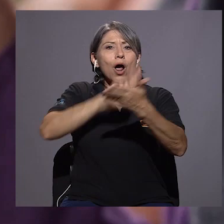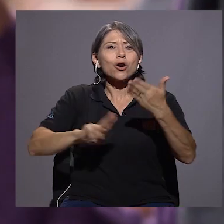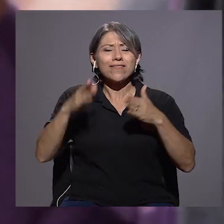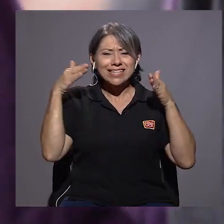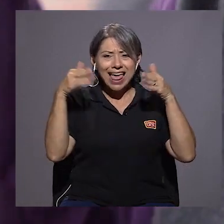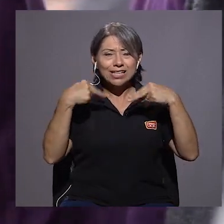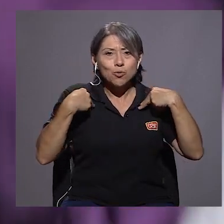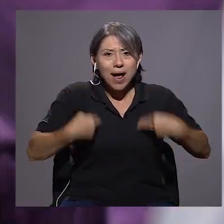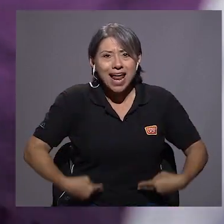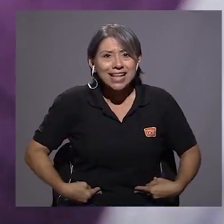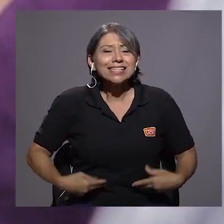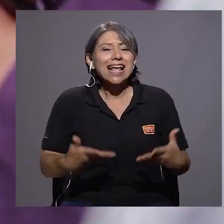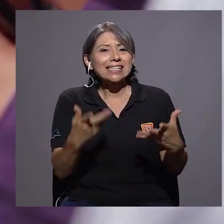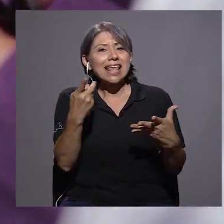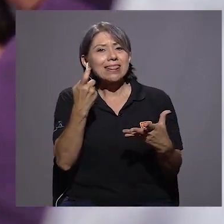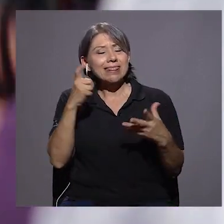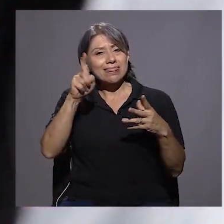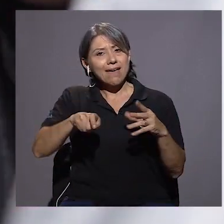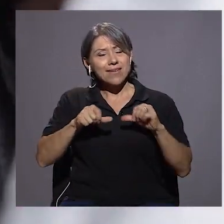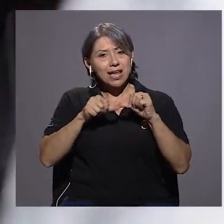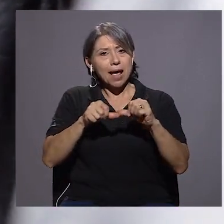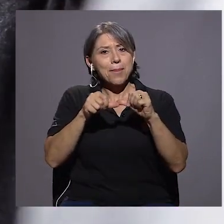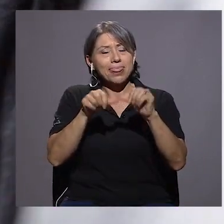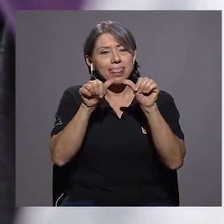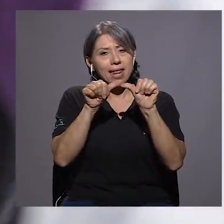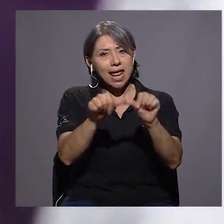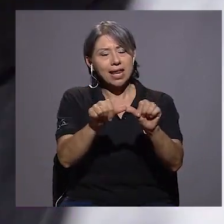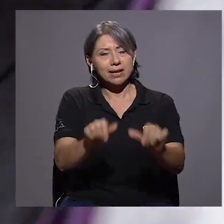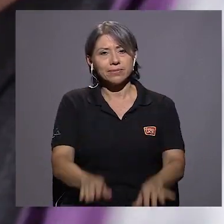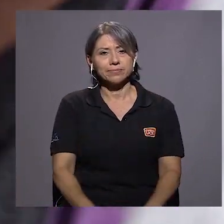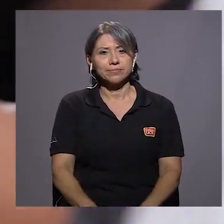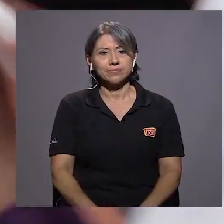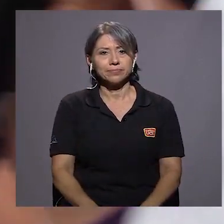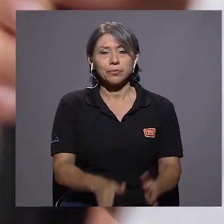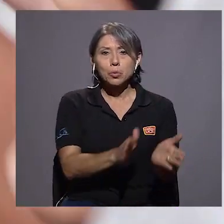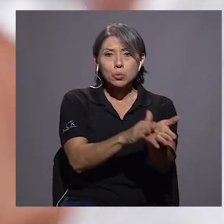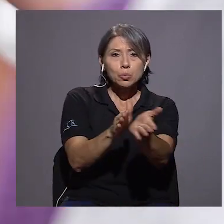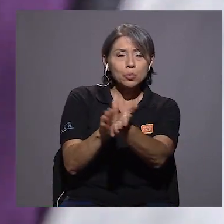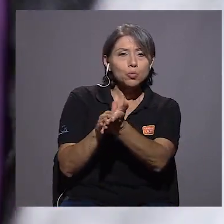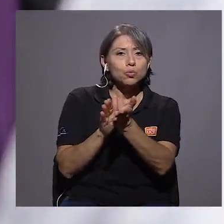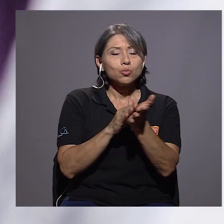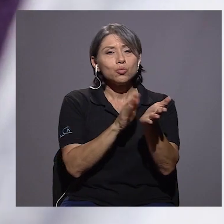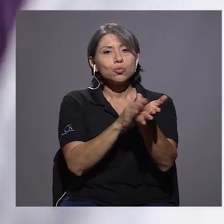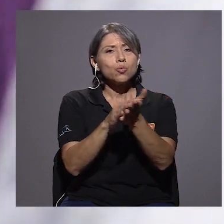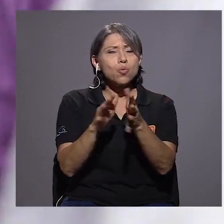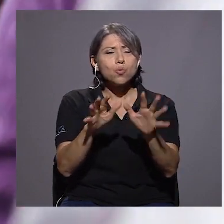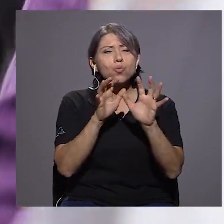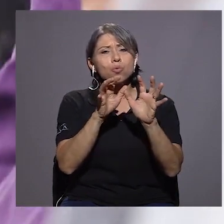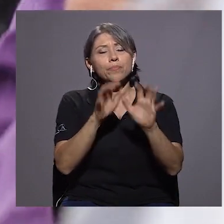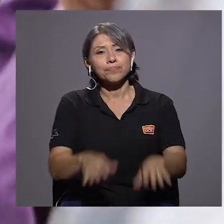haciendo historia. Porque la universidad es humanística y se tiene